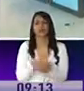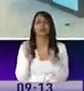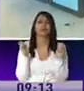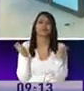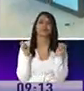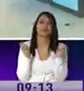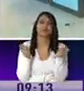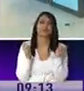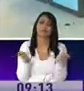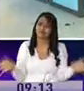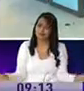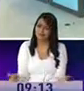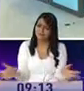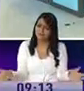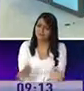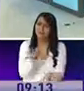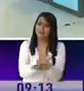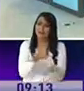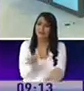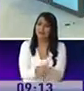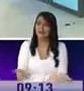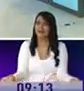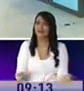hasta Ecuador a ver c